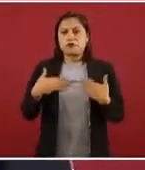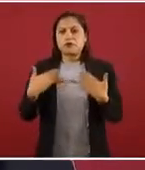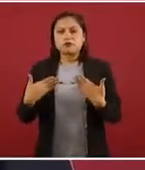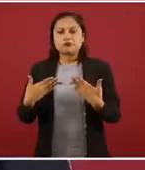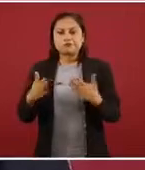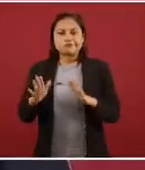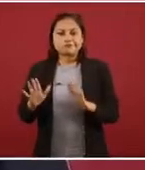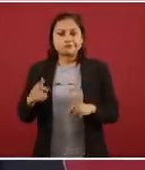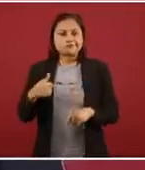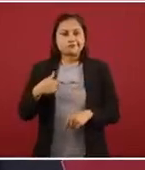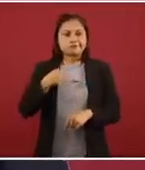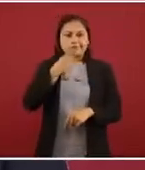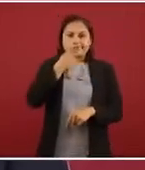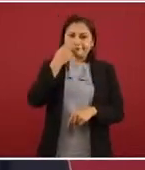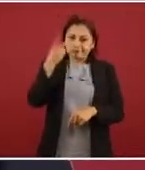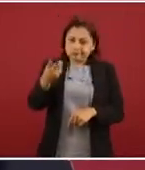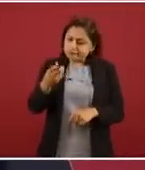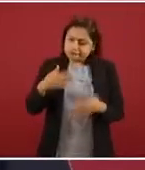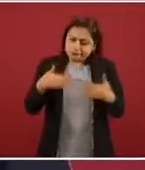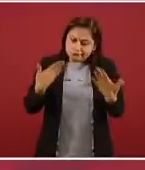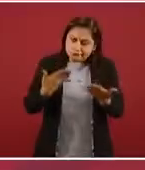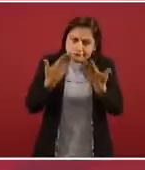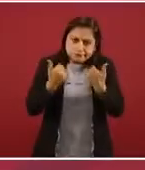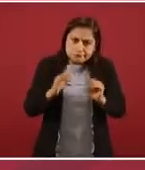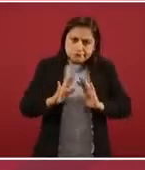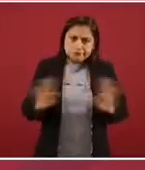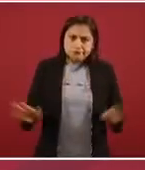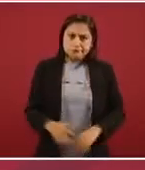o a lo mejor diría que no le tengo confianza.